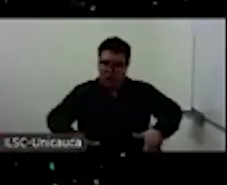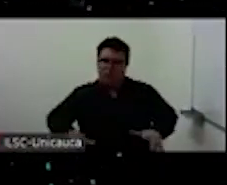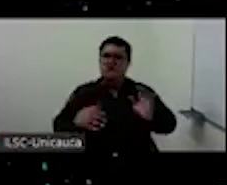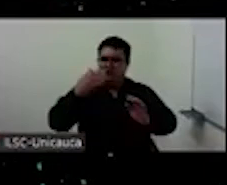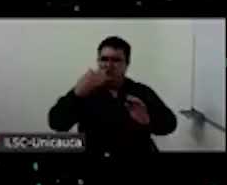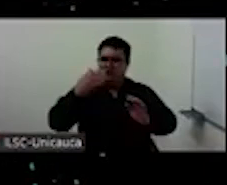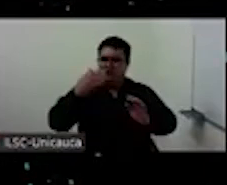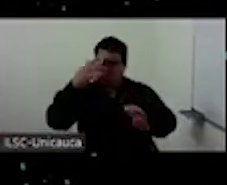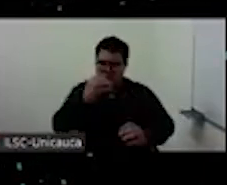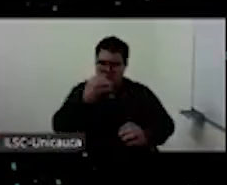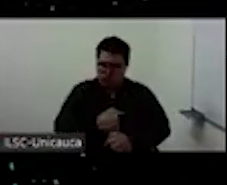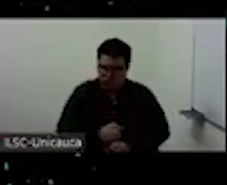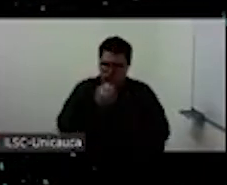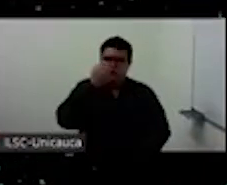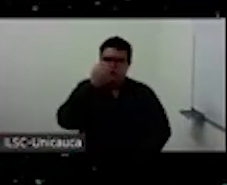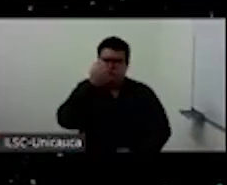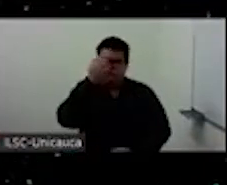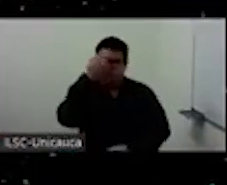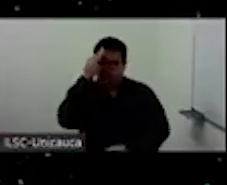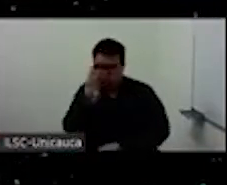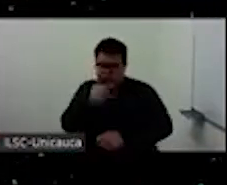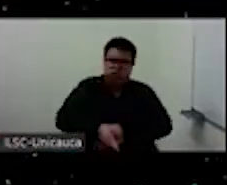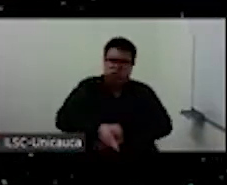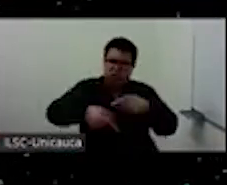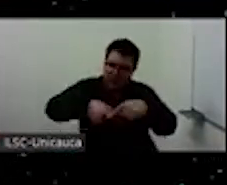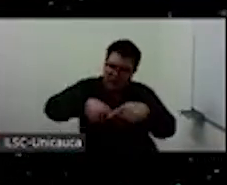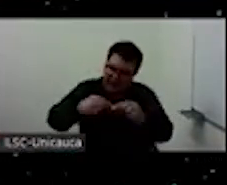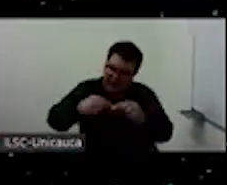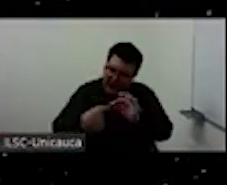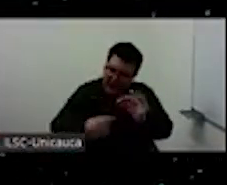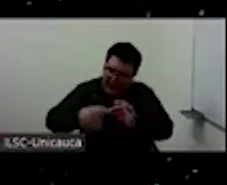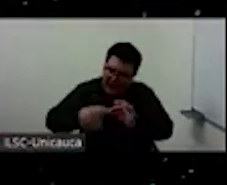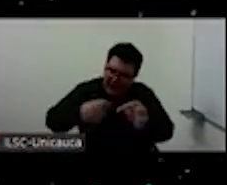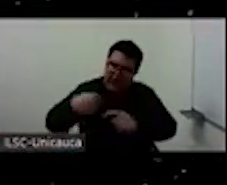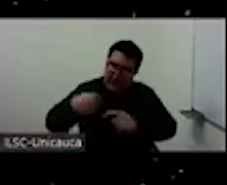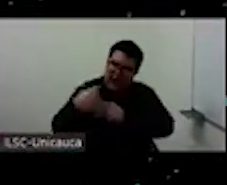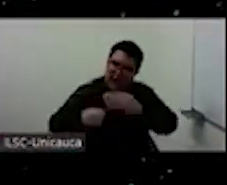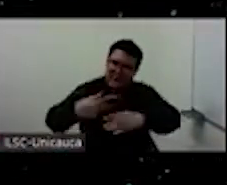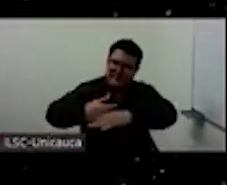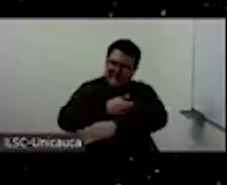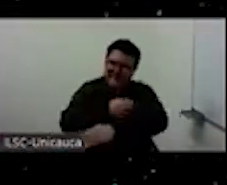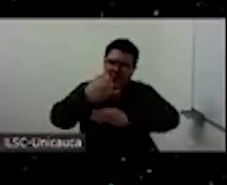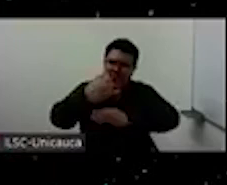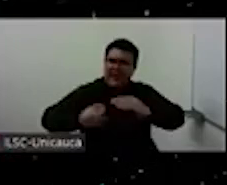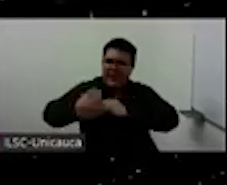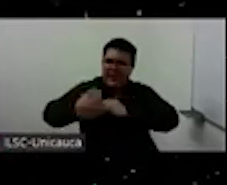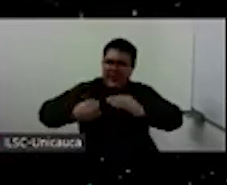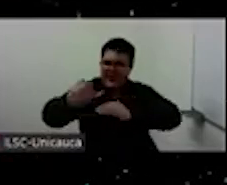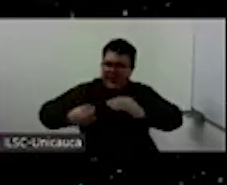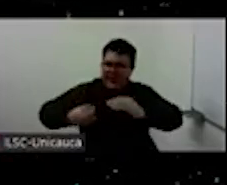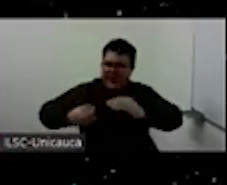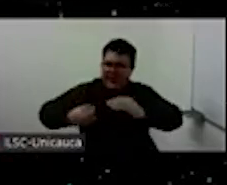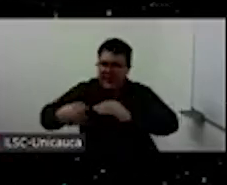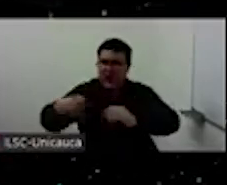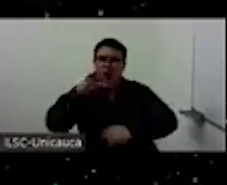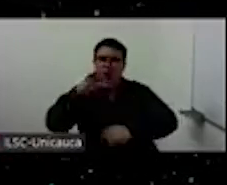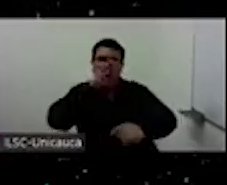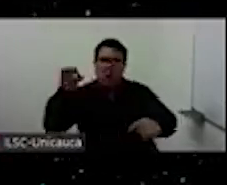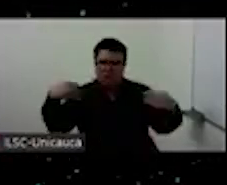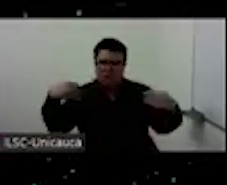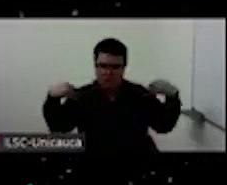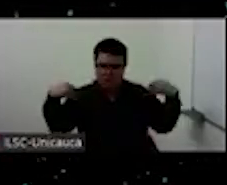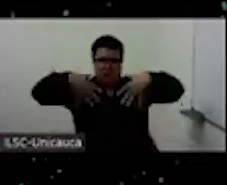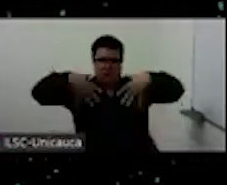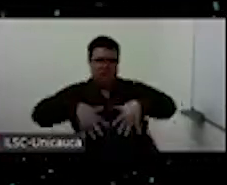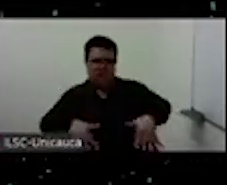vara en la punta que tenía una madeja de lana, la cual ella iba hilando. El hombre tenía una ruana negra,